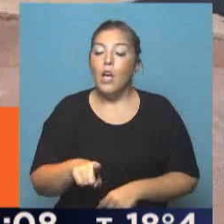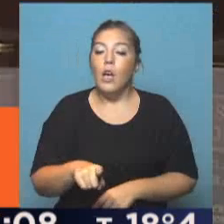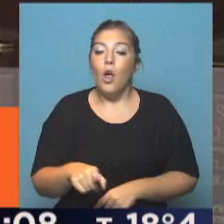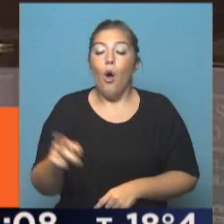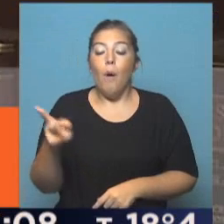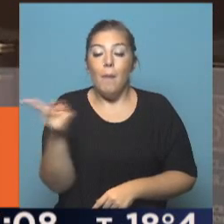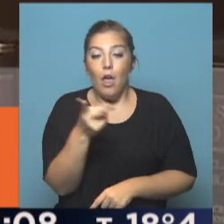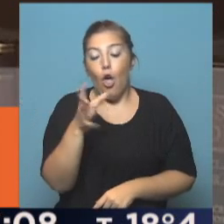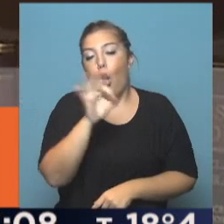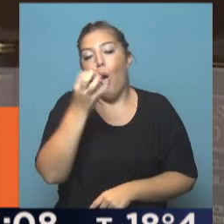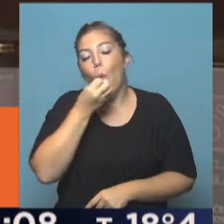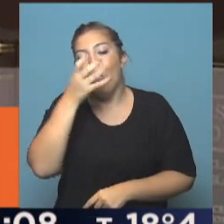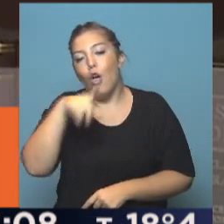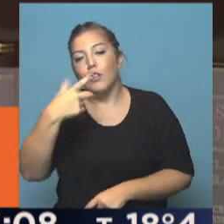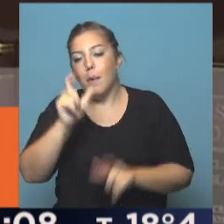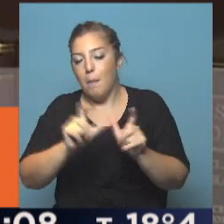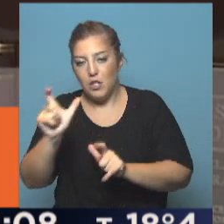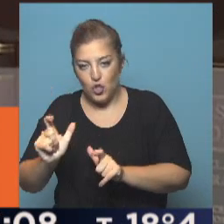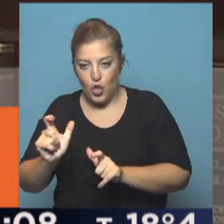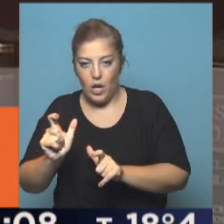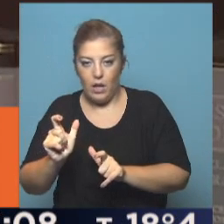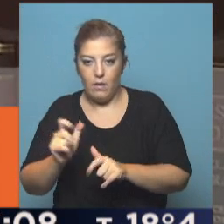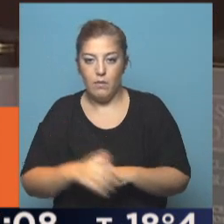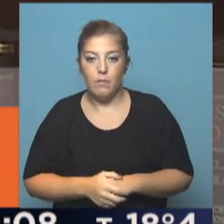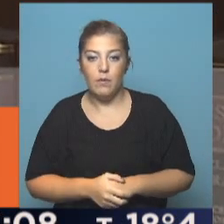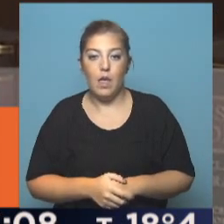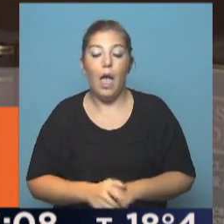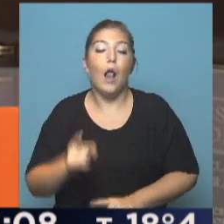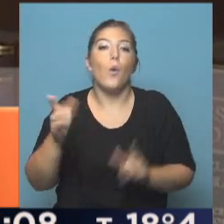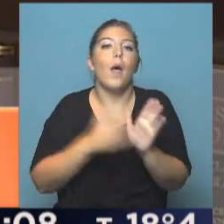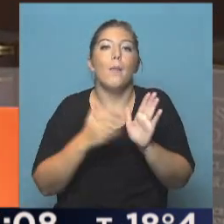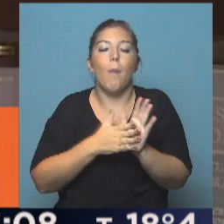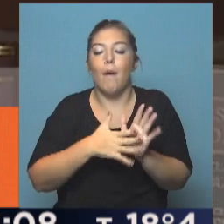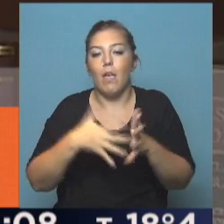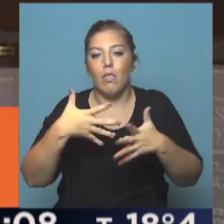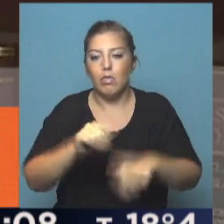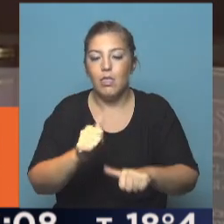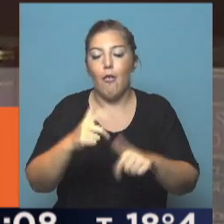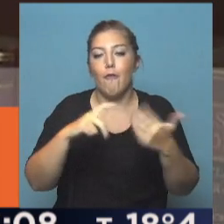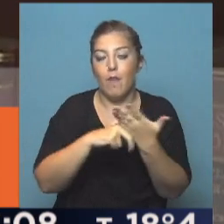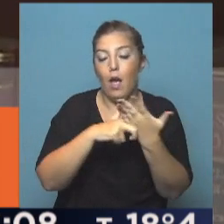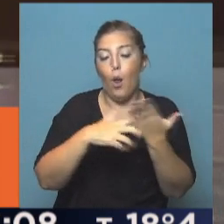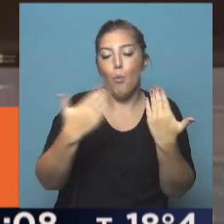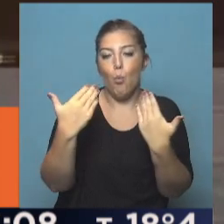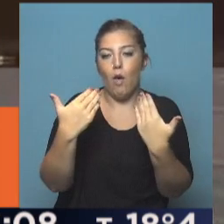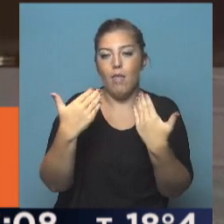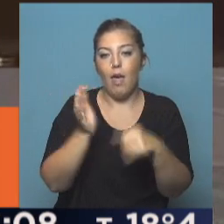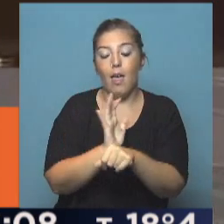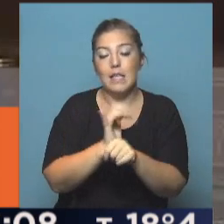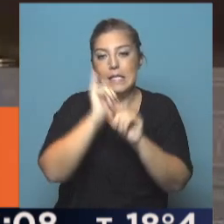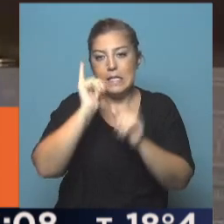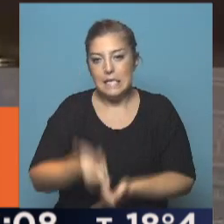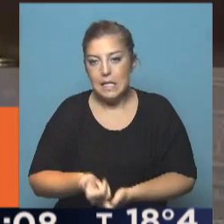para ellos o para cualquier otra persona que por alguna prueba que reúna la fiscal puedan ser relevados de